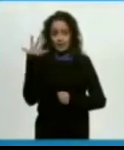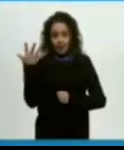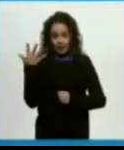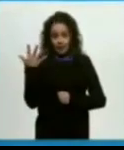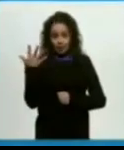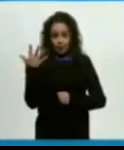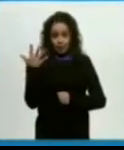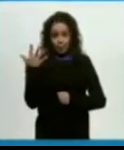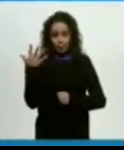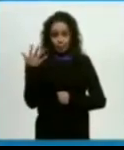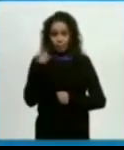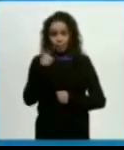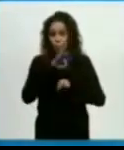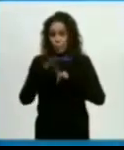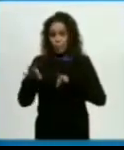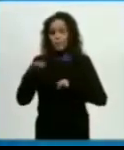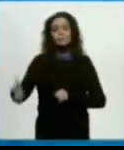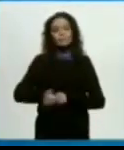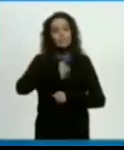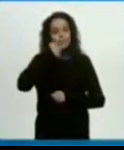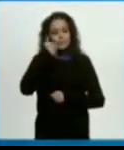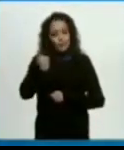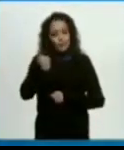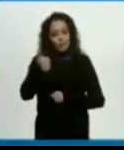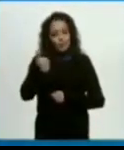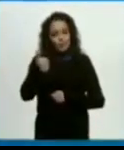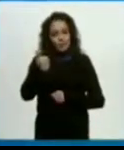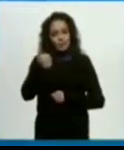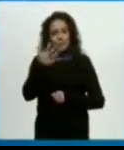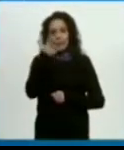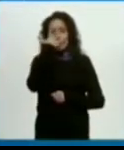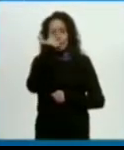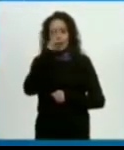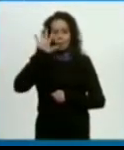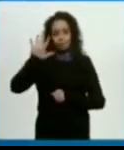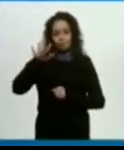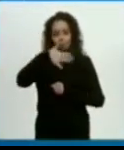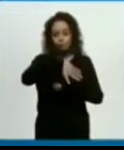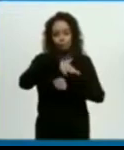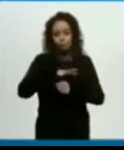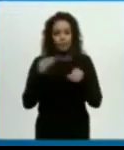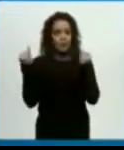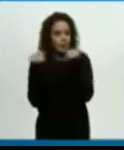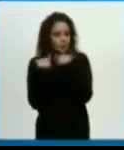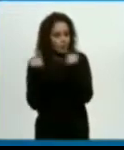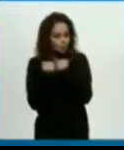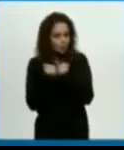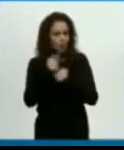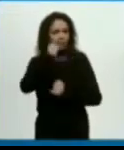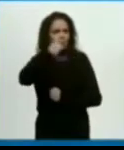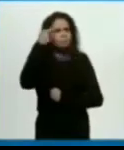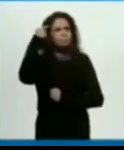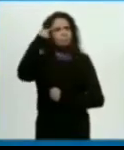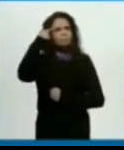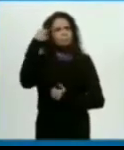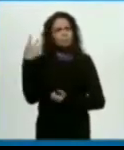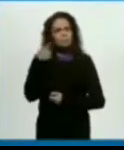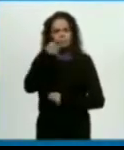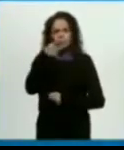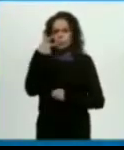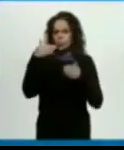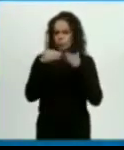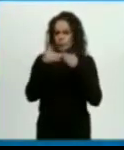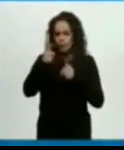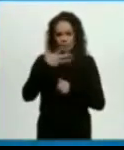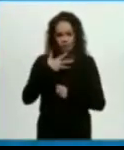cinco y seis caras iguales. ¿Se les ocurre algún objeto de su entorno